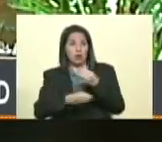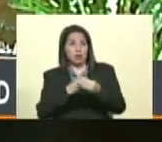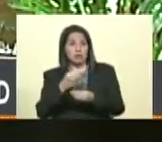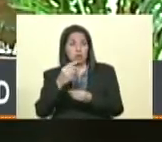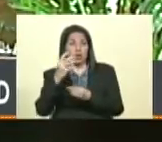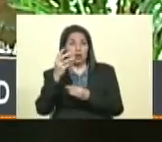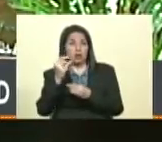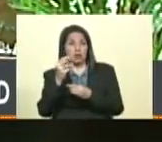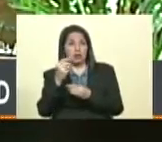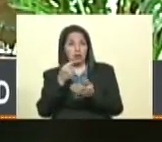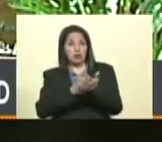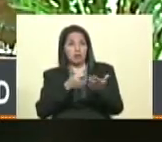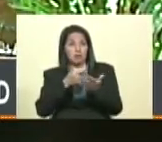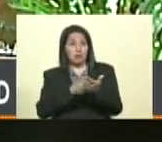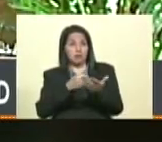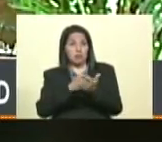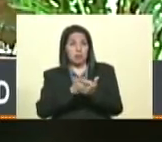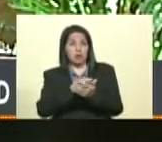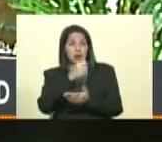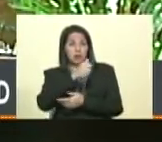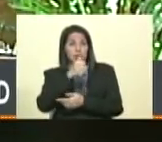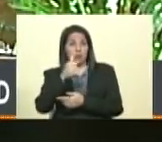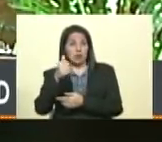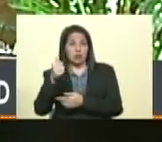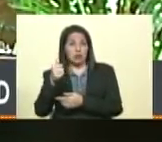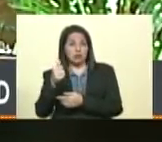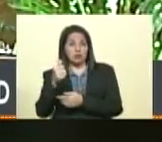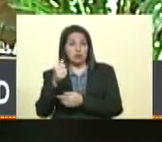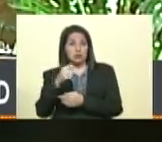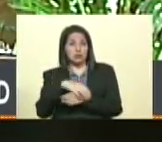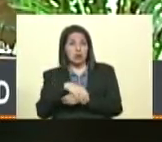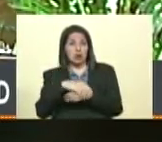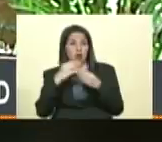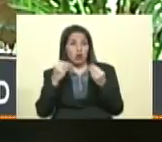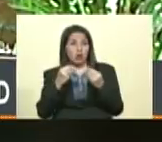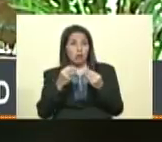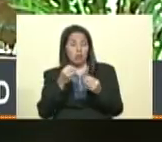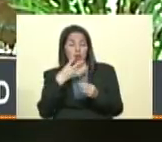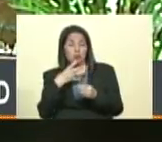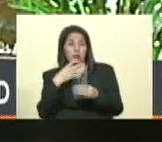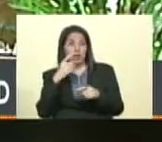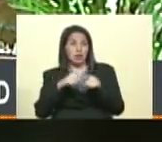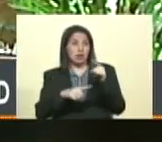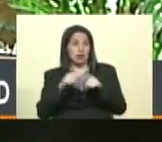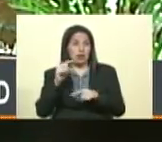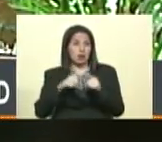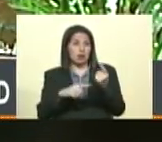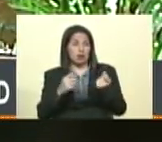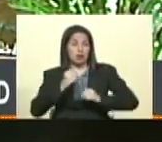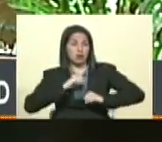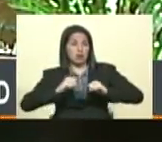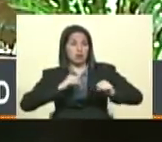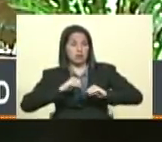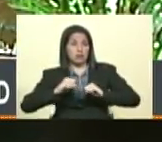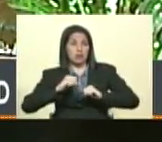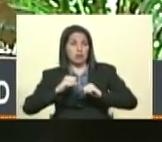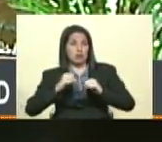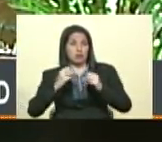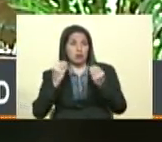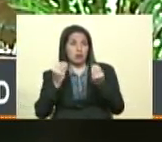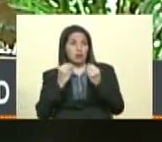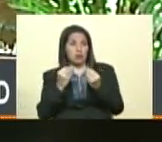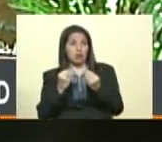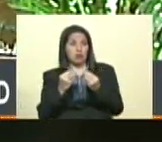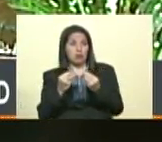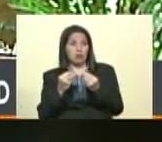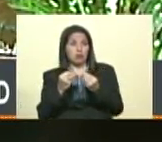precios de los alimentos, de los servicios, de los bienes. De tal manera que el movimiento sindical nuevo es un movimiento